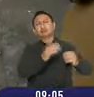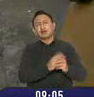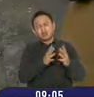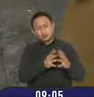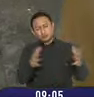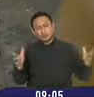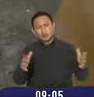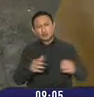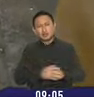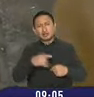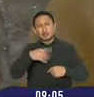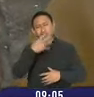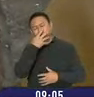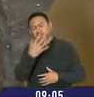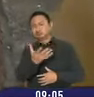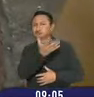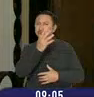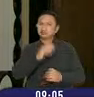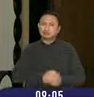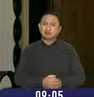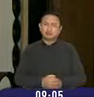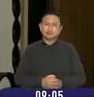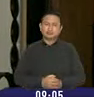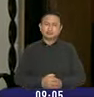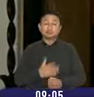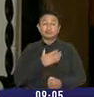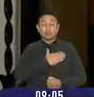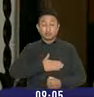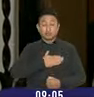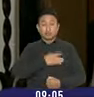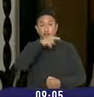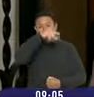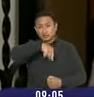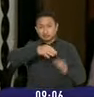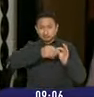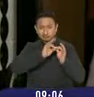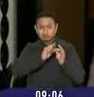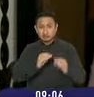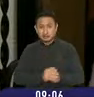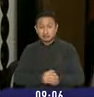bastante molestos con este problema. Que por favor vengan a arreglar,